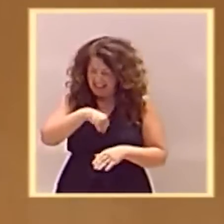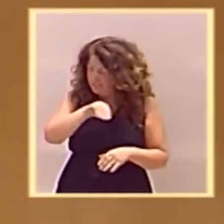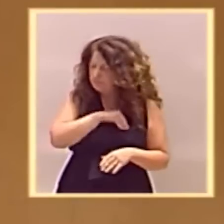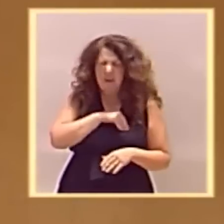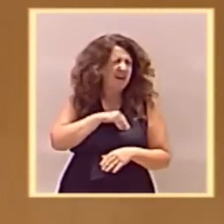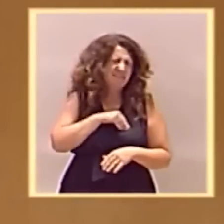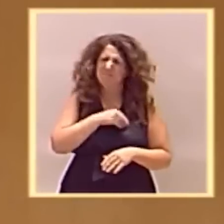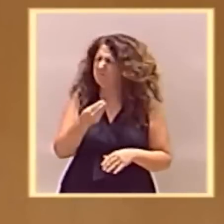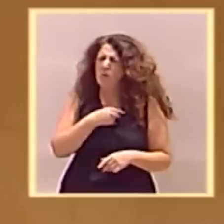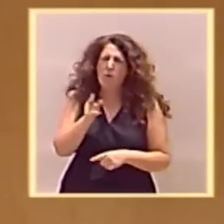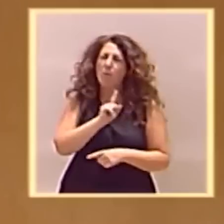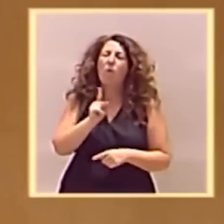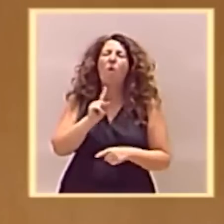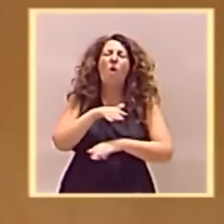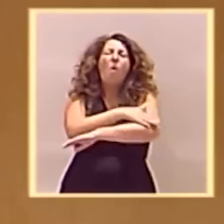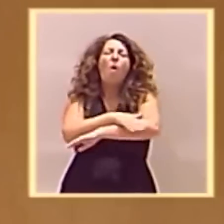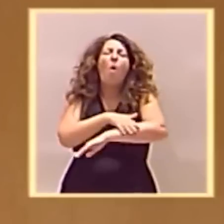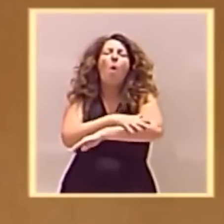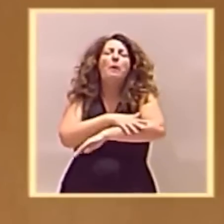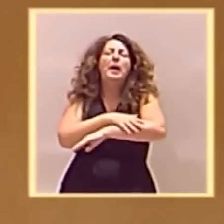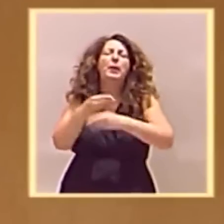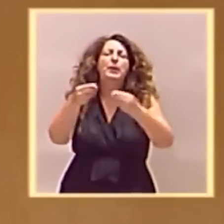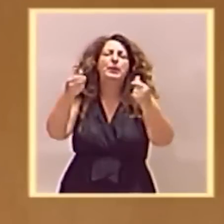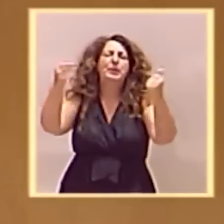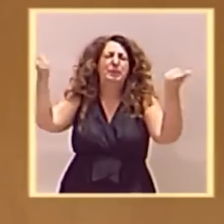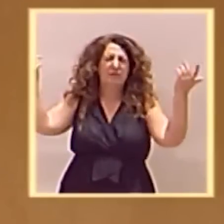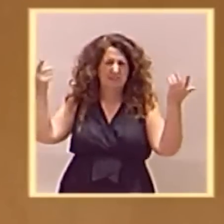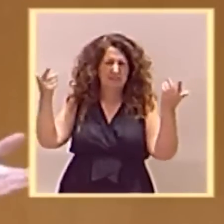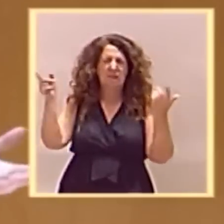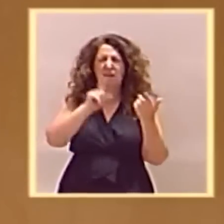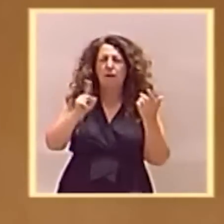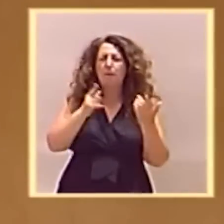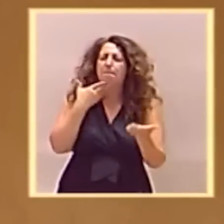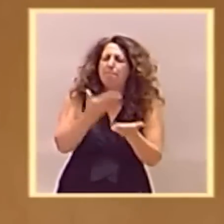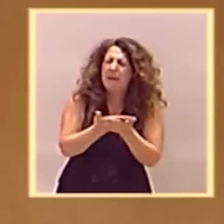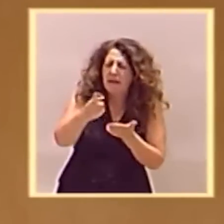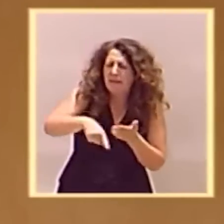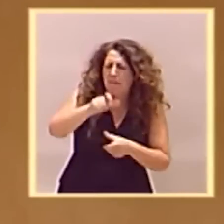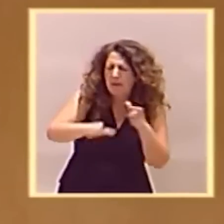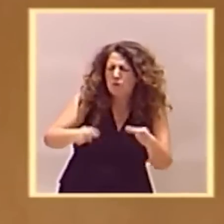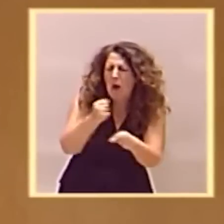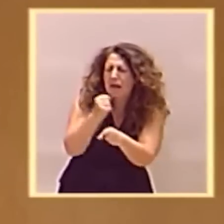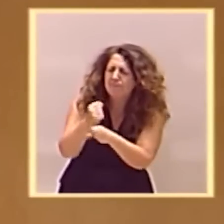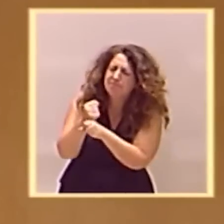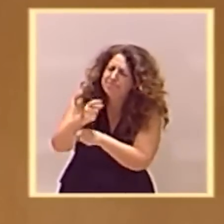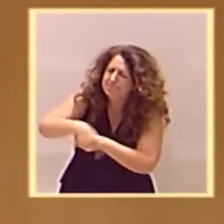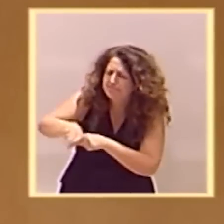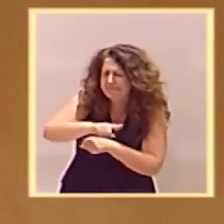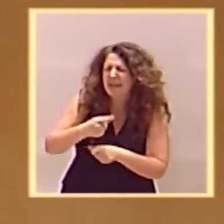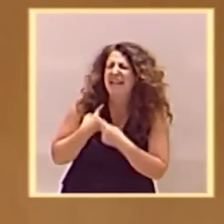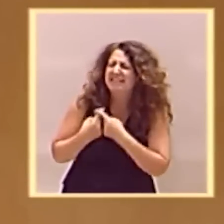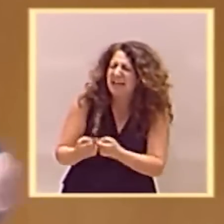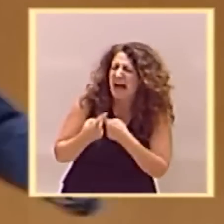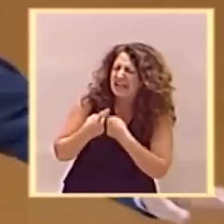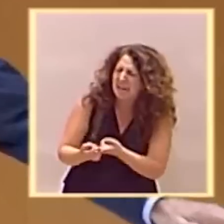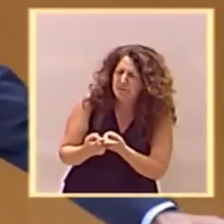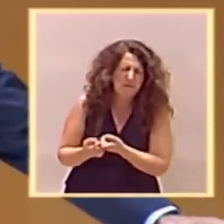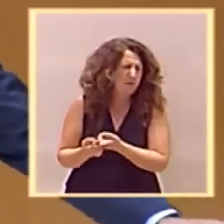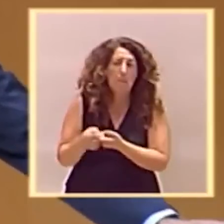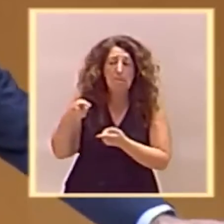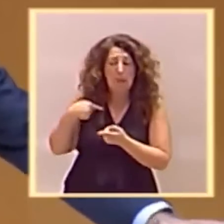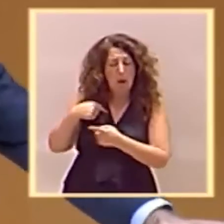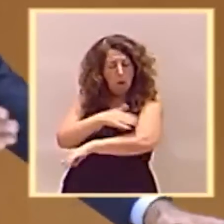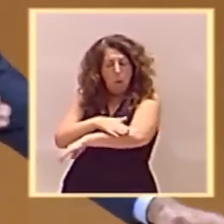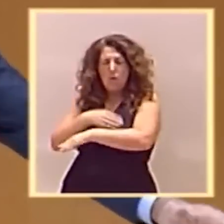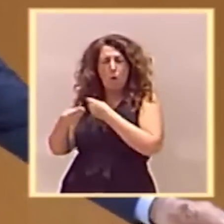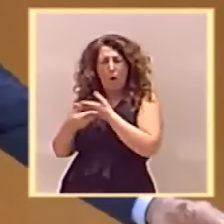El debate vivido en el Pleno del Senado ha parecido más una lucha encarnizada por ganar votos que un encuentro entre políticos que buscan recomponer